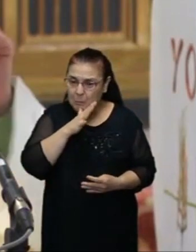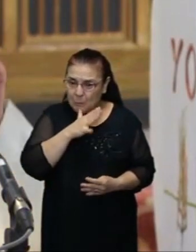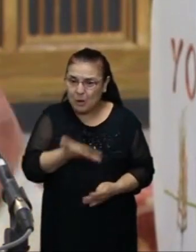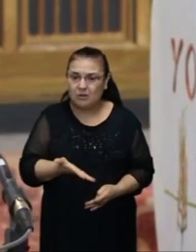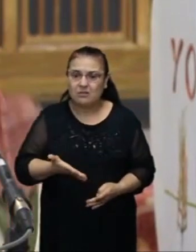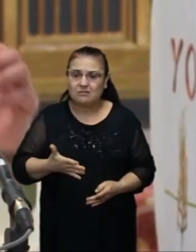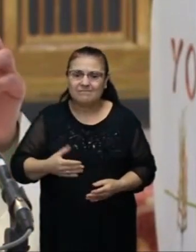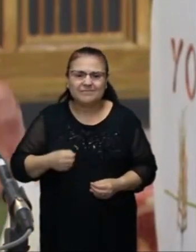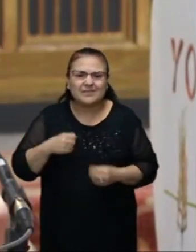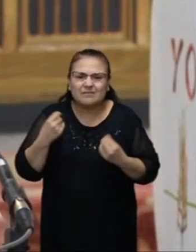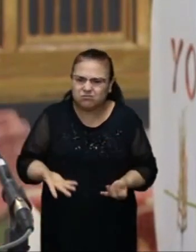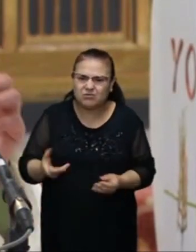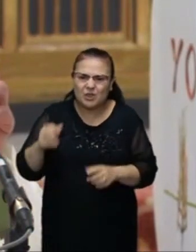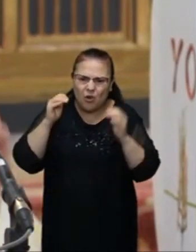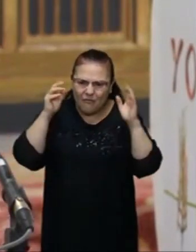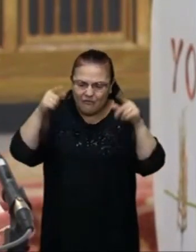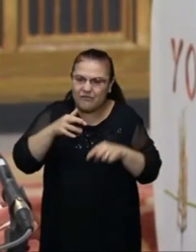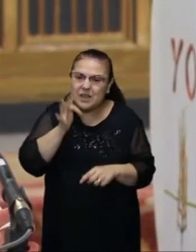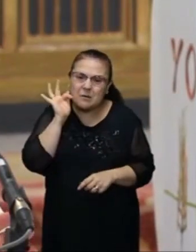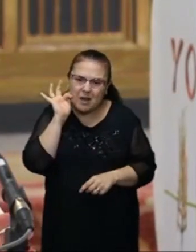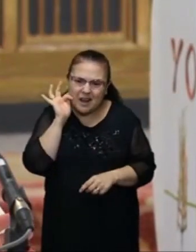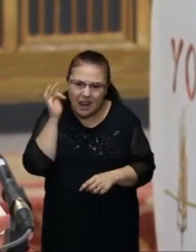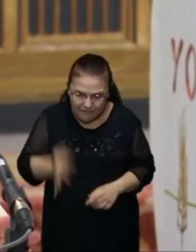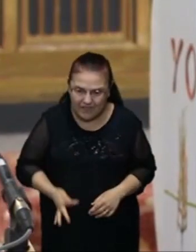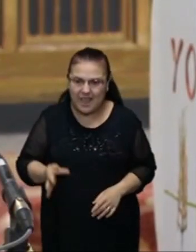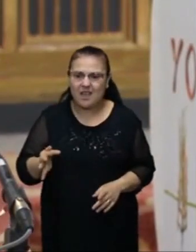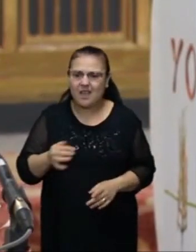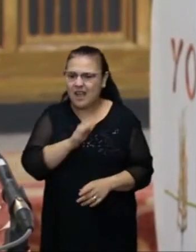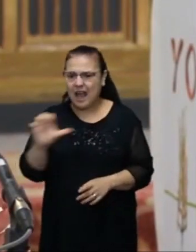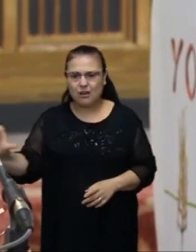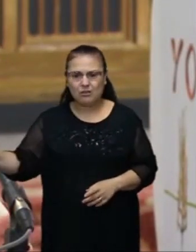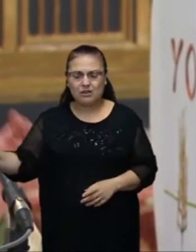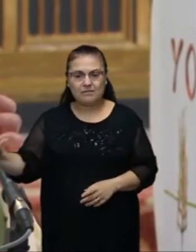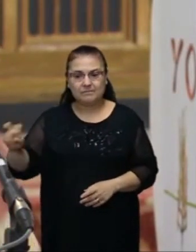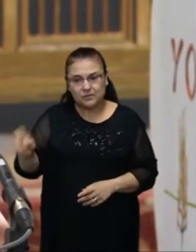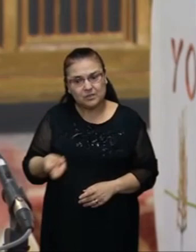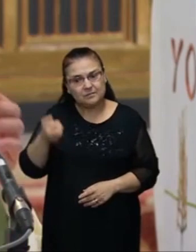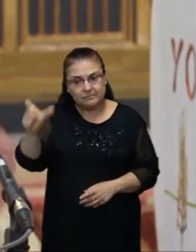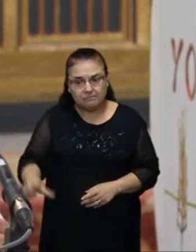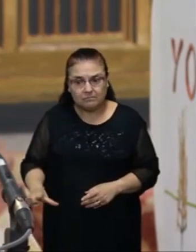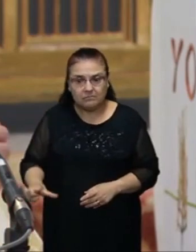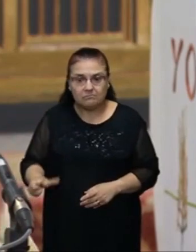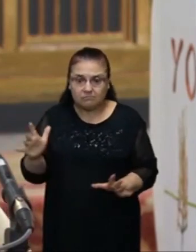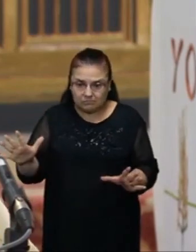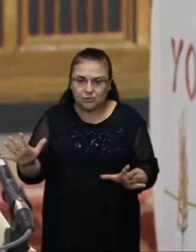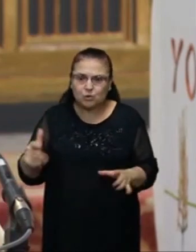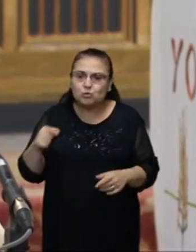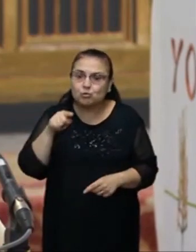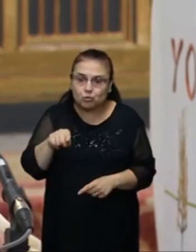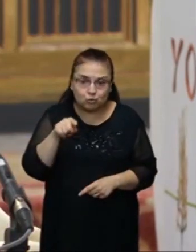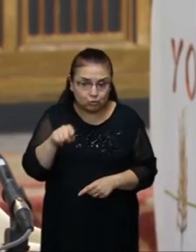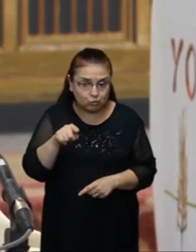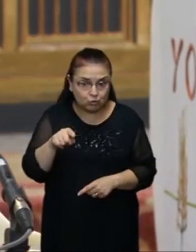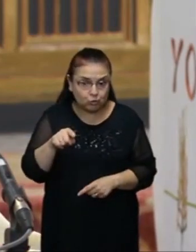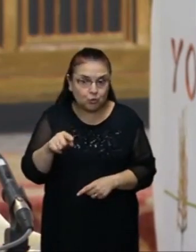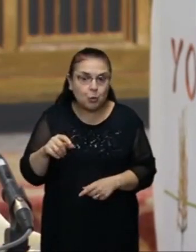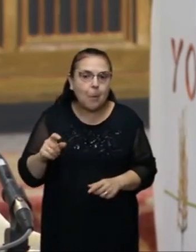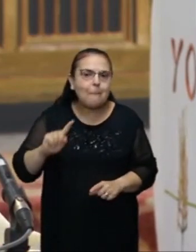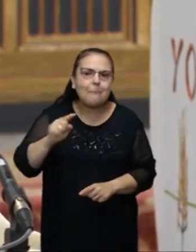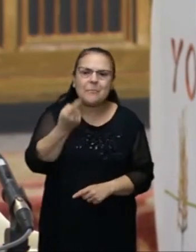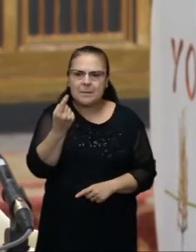perfección, confirma en la fe a los demás. Entonces, pero mientras tanto, ponte tú las pilas